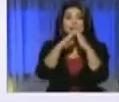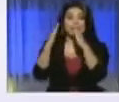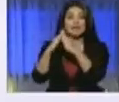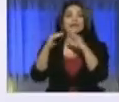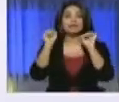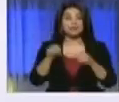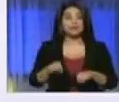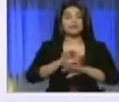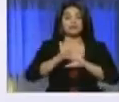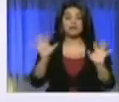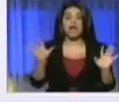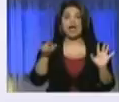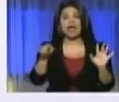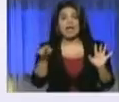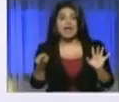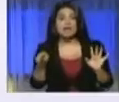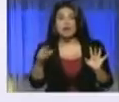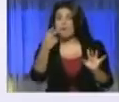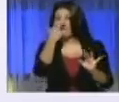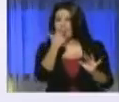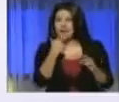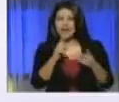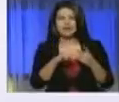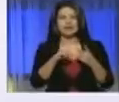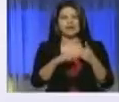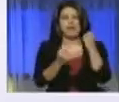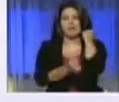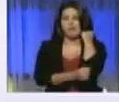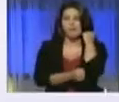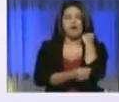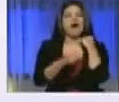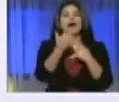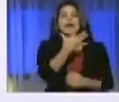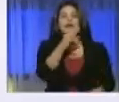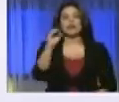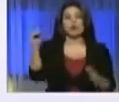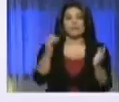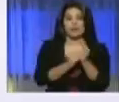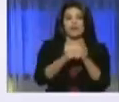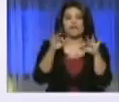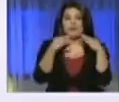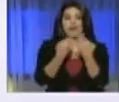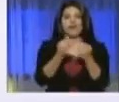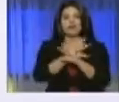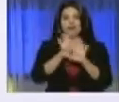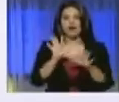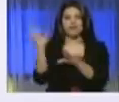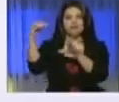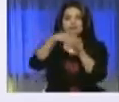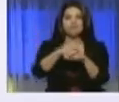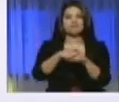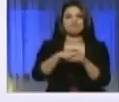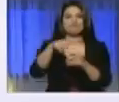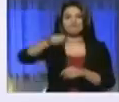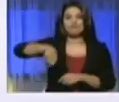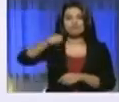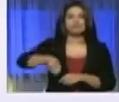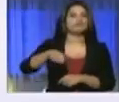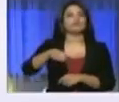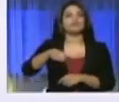umbral de la pobreza crítica, de la miseria, 500.000 hogares, lo estamos incorporando a la tarjeta